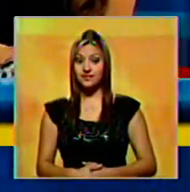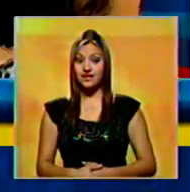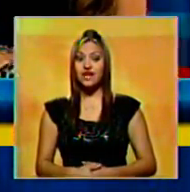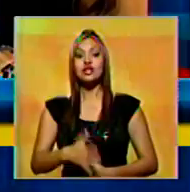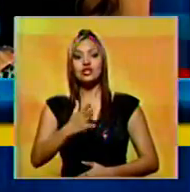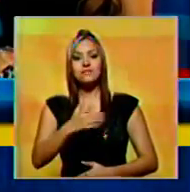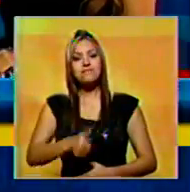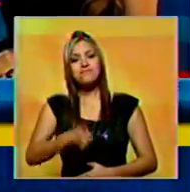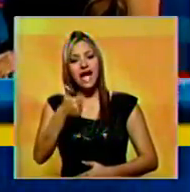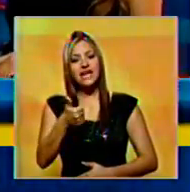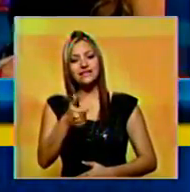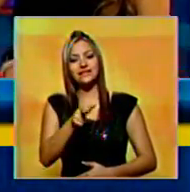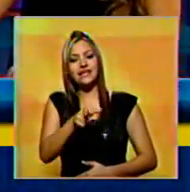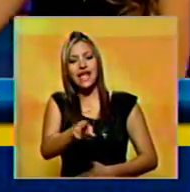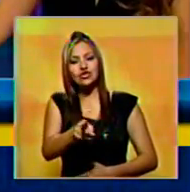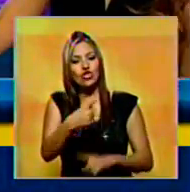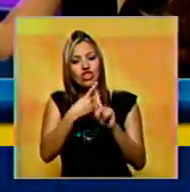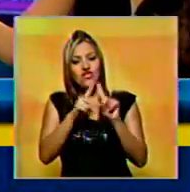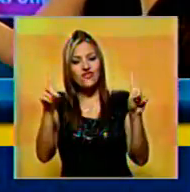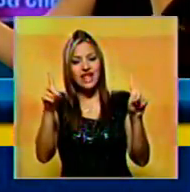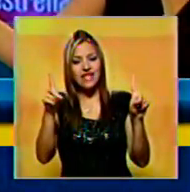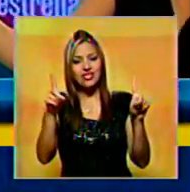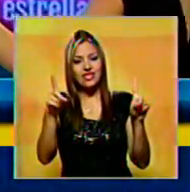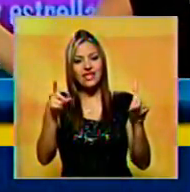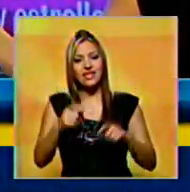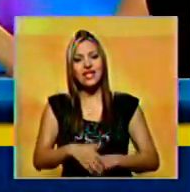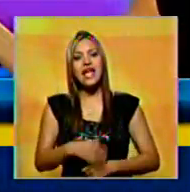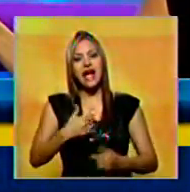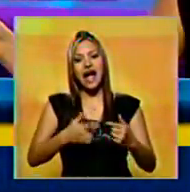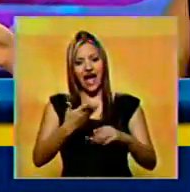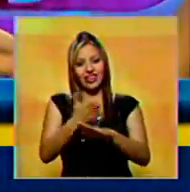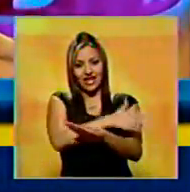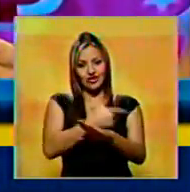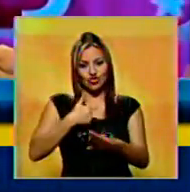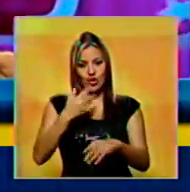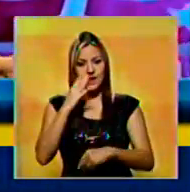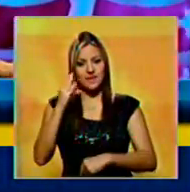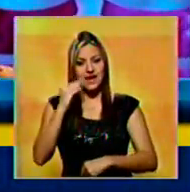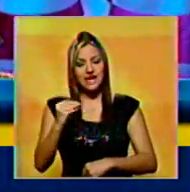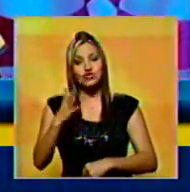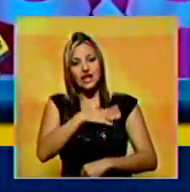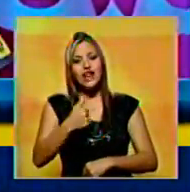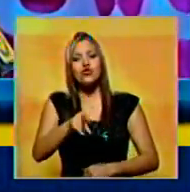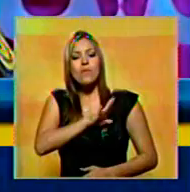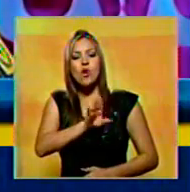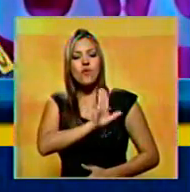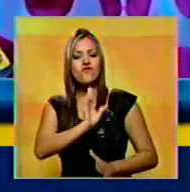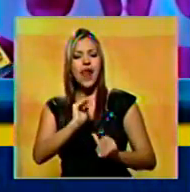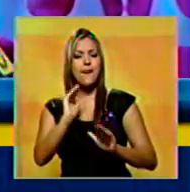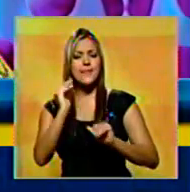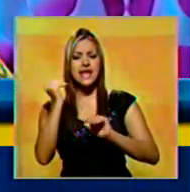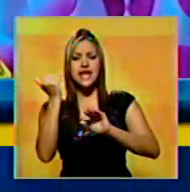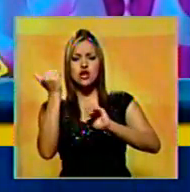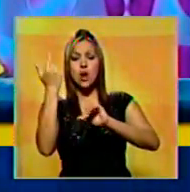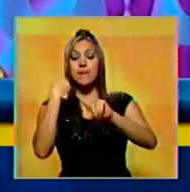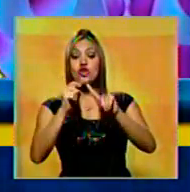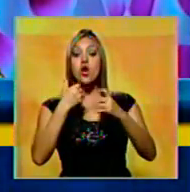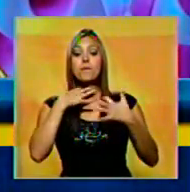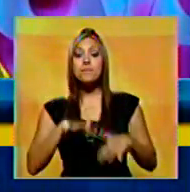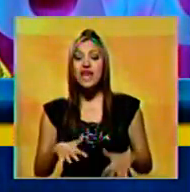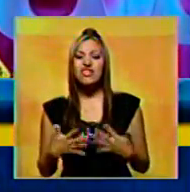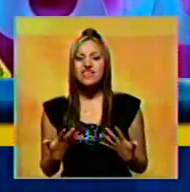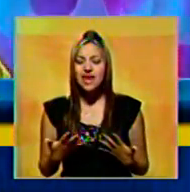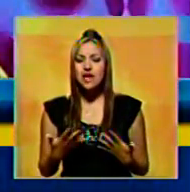Flamenco Íntimo es un espectáculo totalmente diferente a Entre Mundos. Quise volver, como quien dice, a mis raíces flamencas, pero sin perder